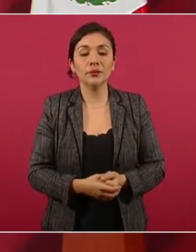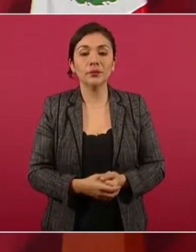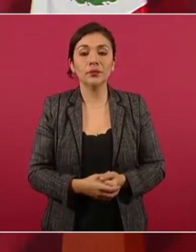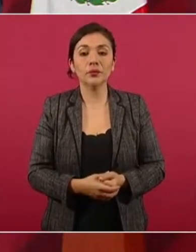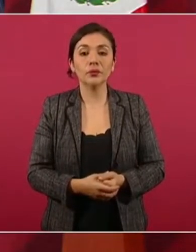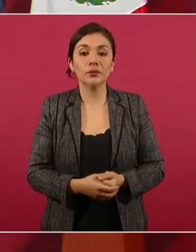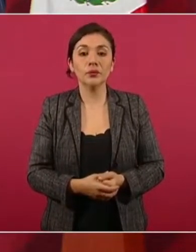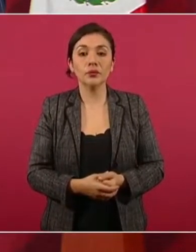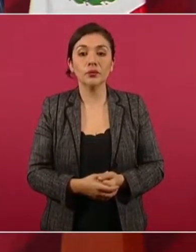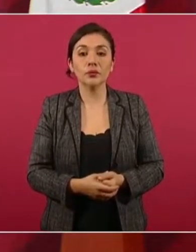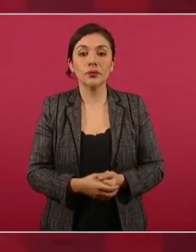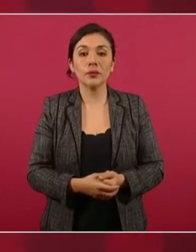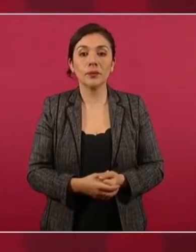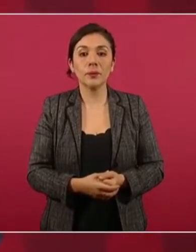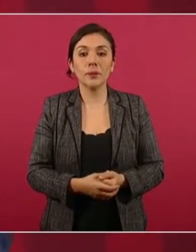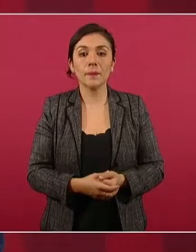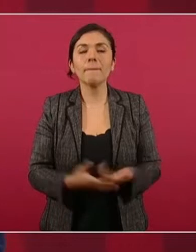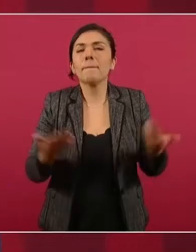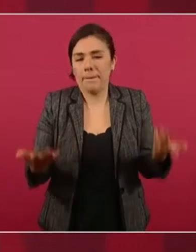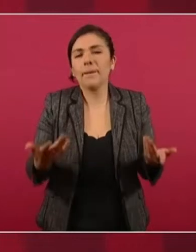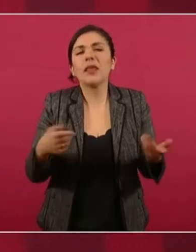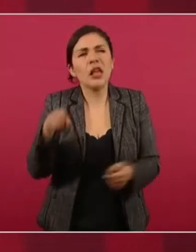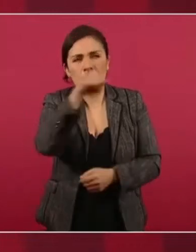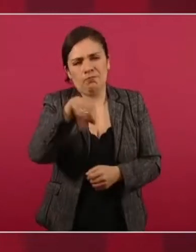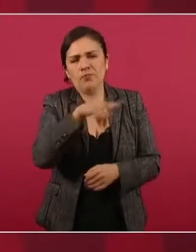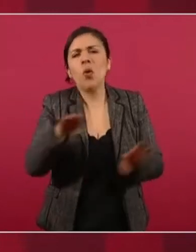¿Cómo van a llevar a cabo